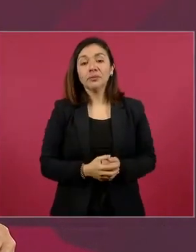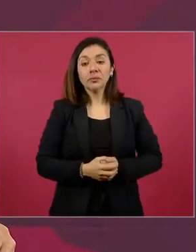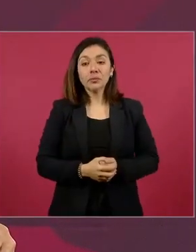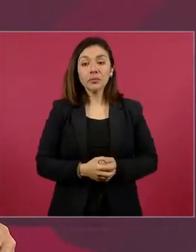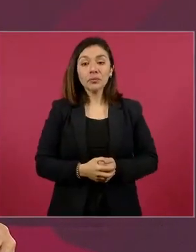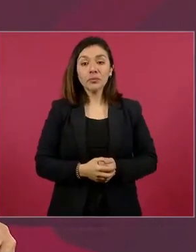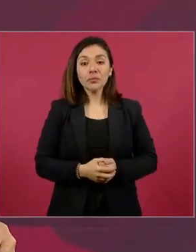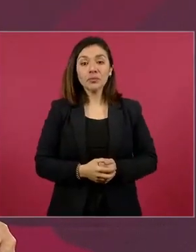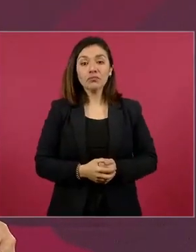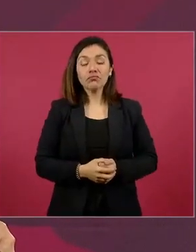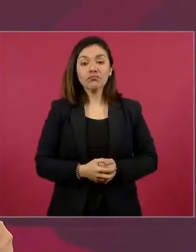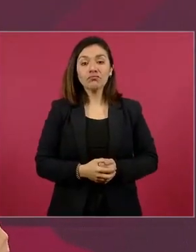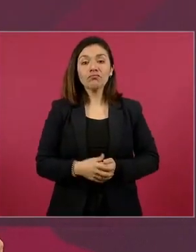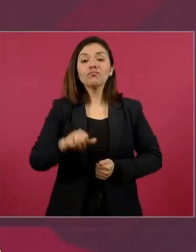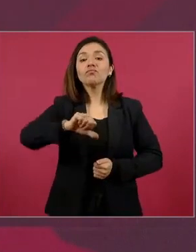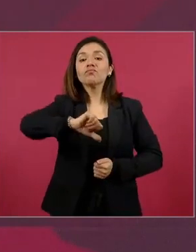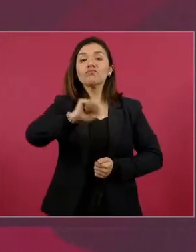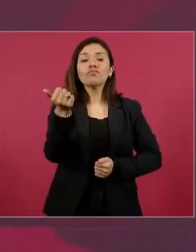A